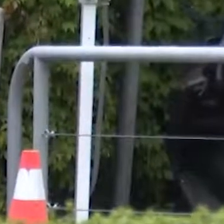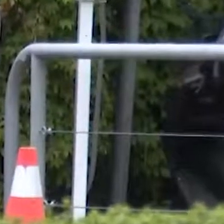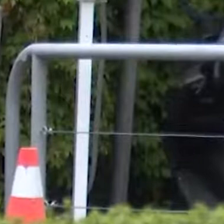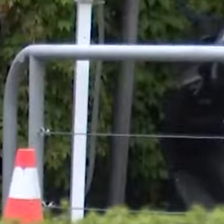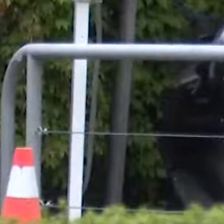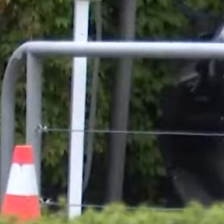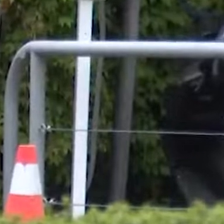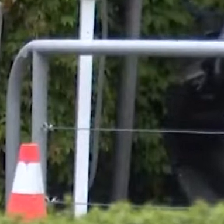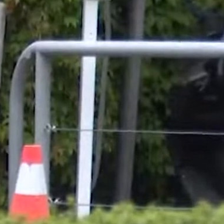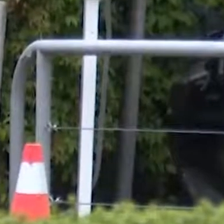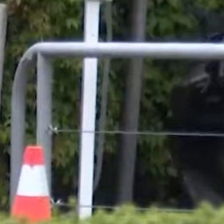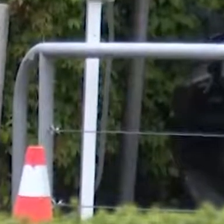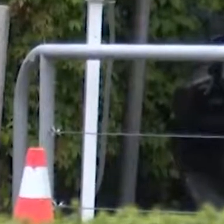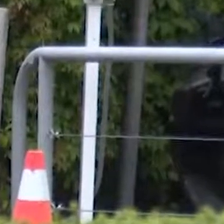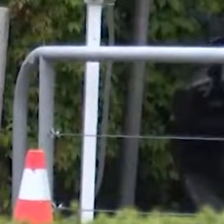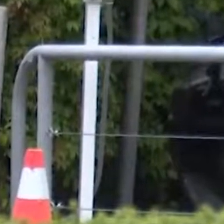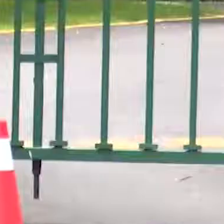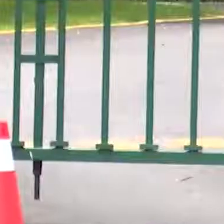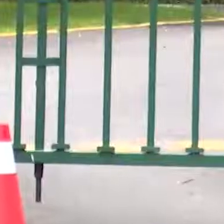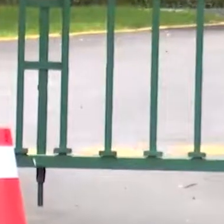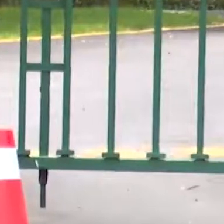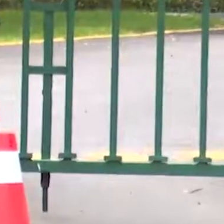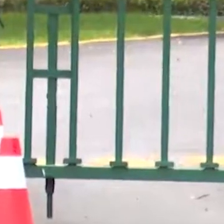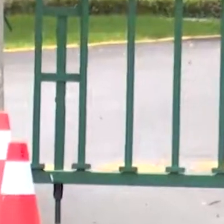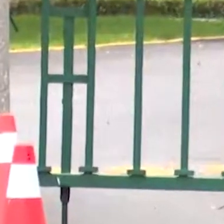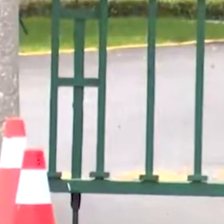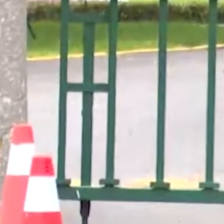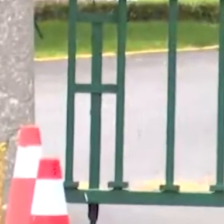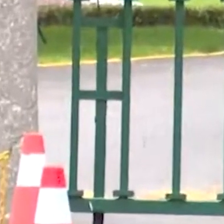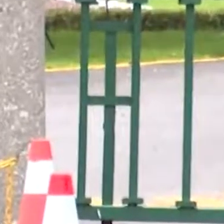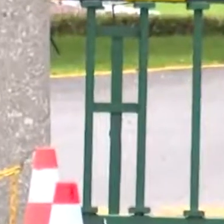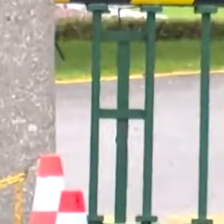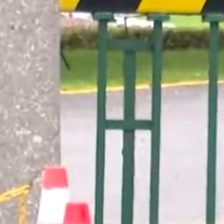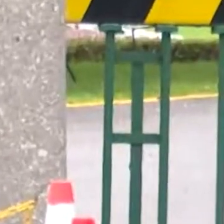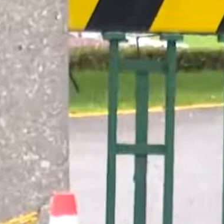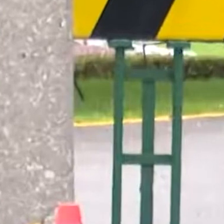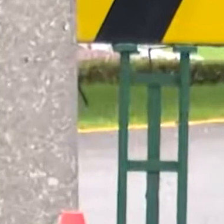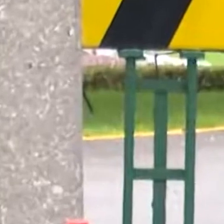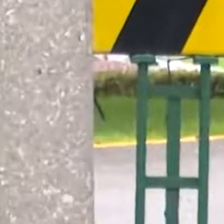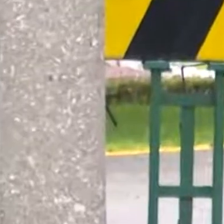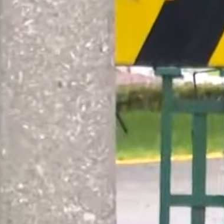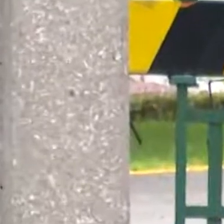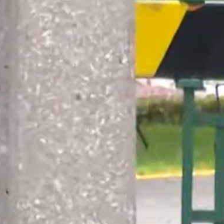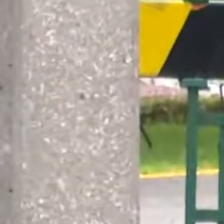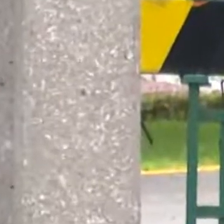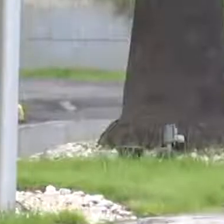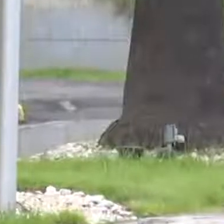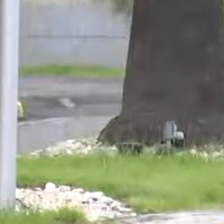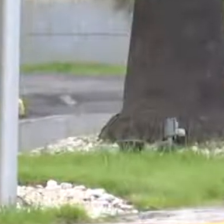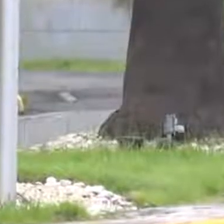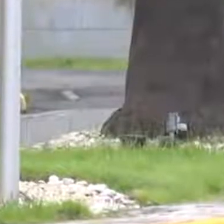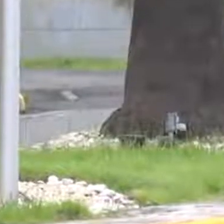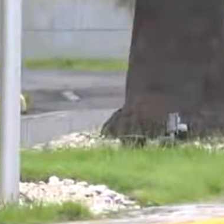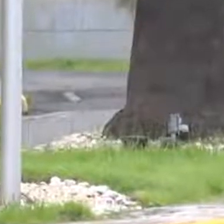precisó que éstas se manejan a través de un patronato designado por la junta para el cuidado de las instituciones de asistencia privada del estado de puebla